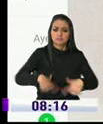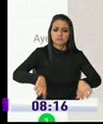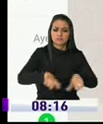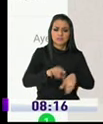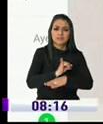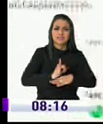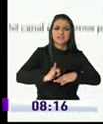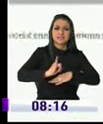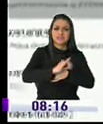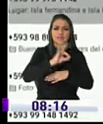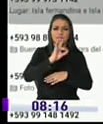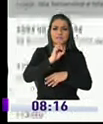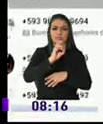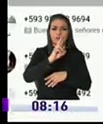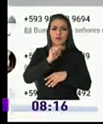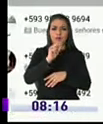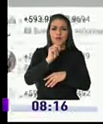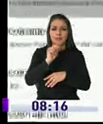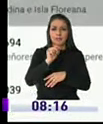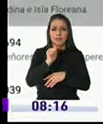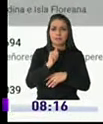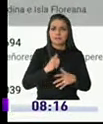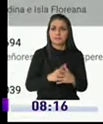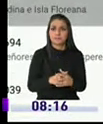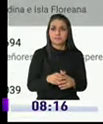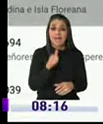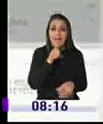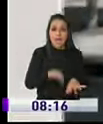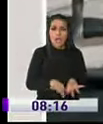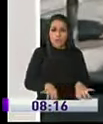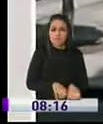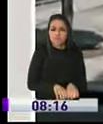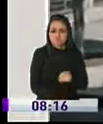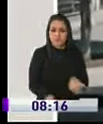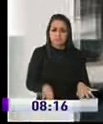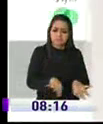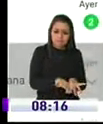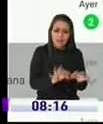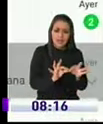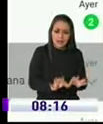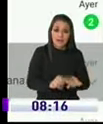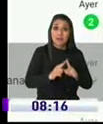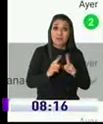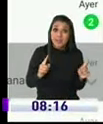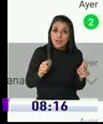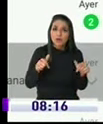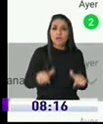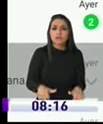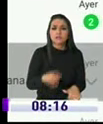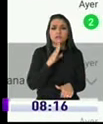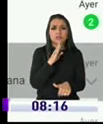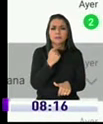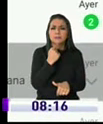Fernandina. Así que repararon la fuga de agua, pero dejaron a medias. Es lo que siempre conversamos aquí en el noticiero de la comunidad, que se deben hacer